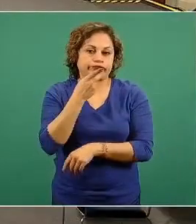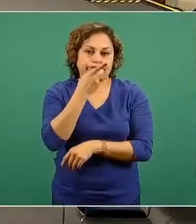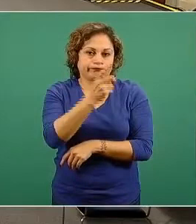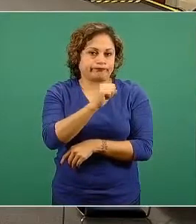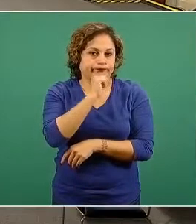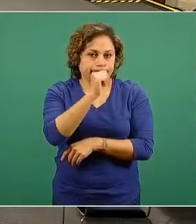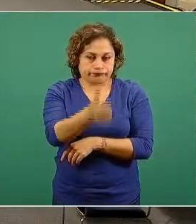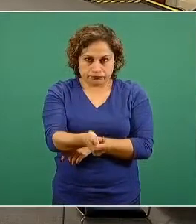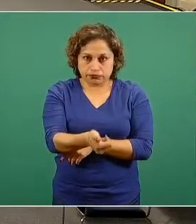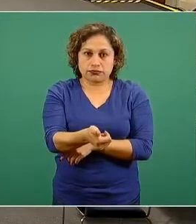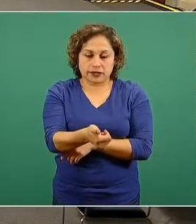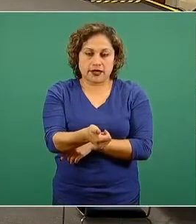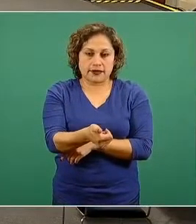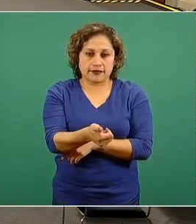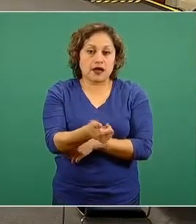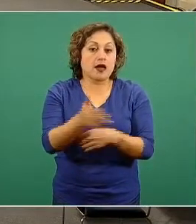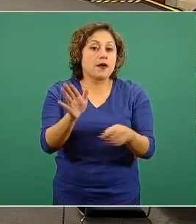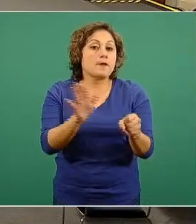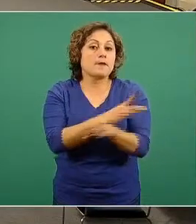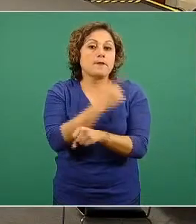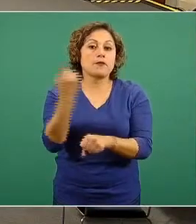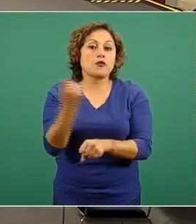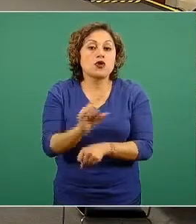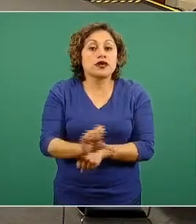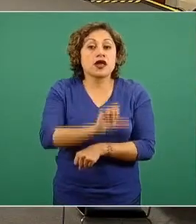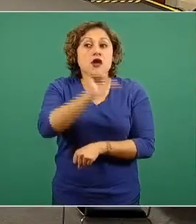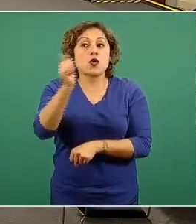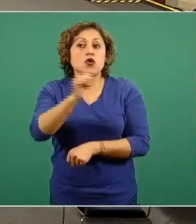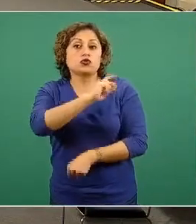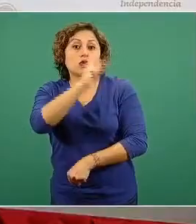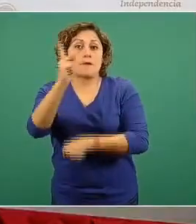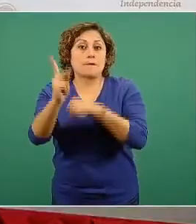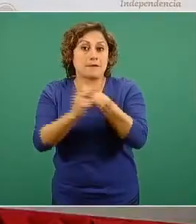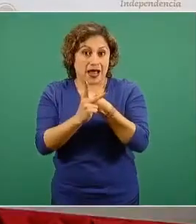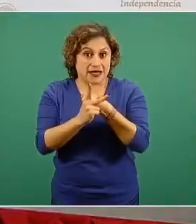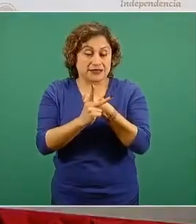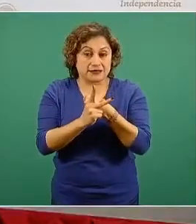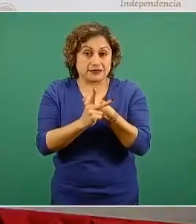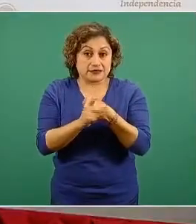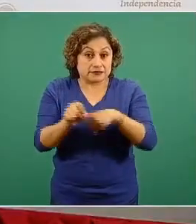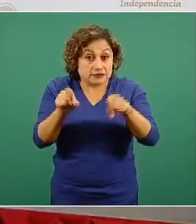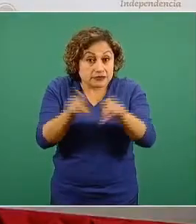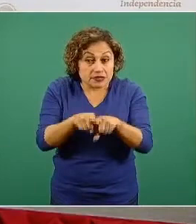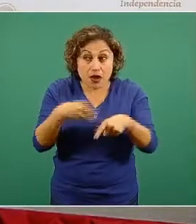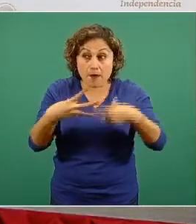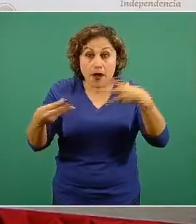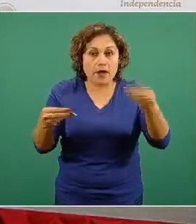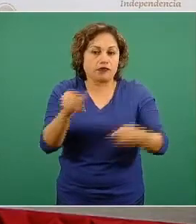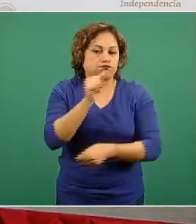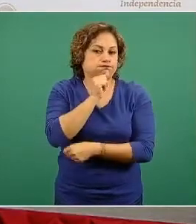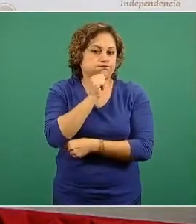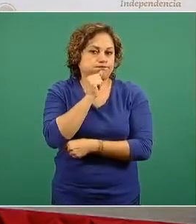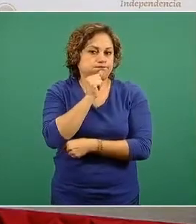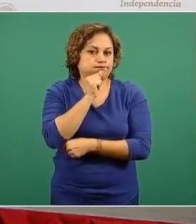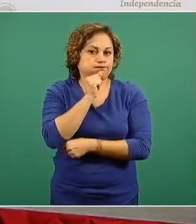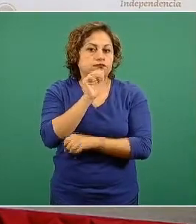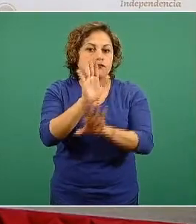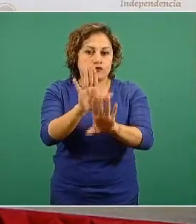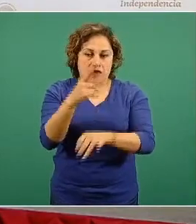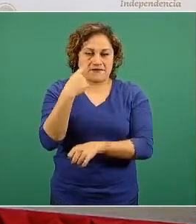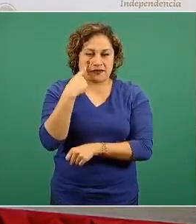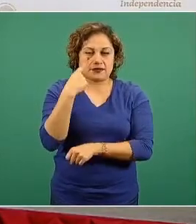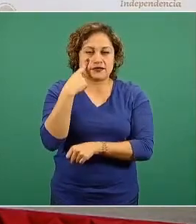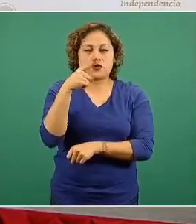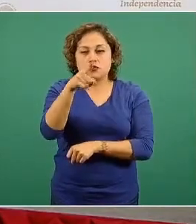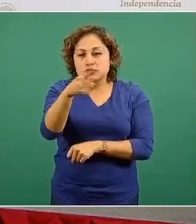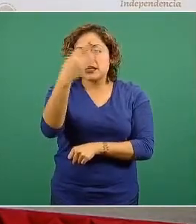otros conglomerados, digamos, de casos, en donde al compararlas, porque hay que recordar que para poder hacer estas